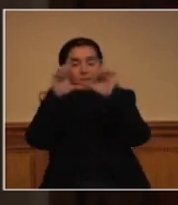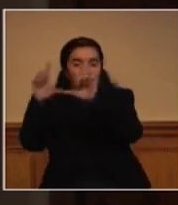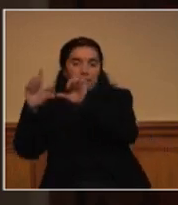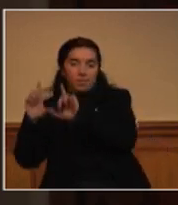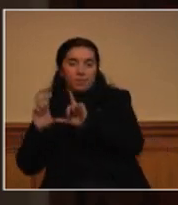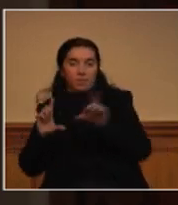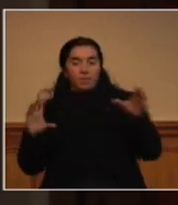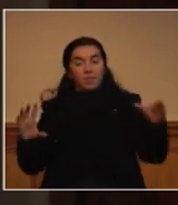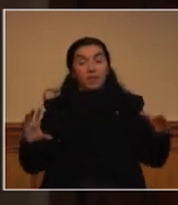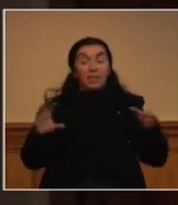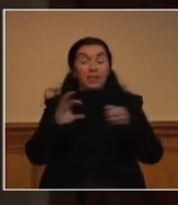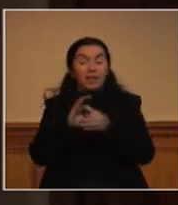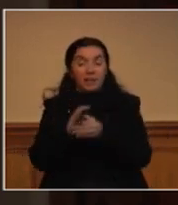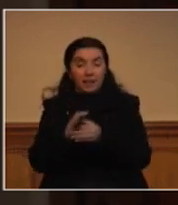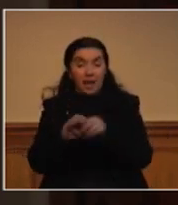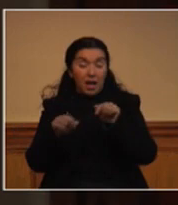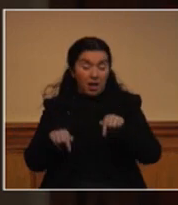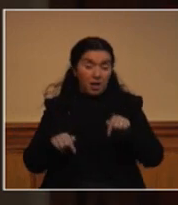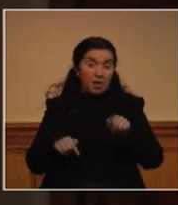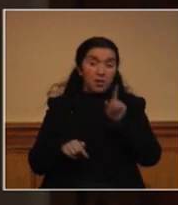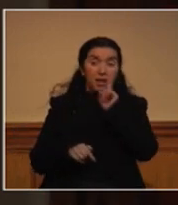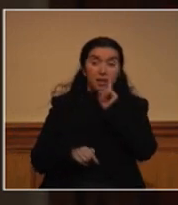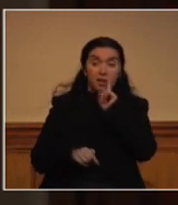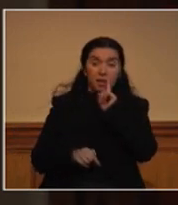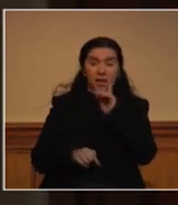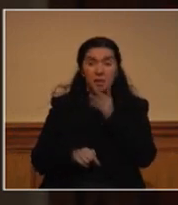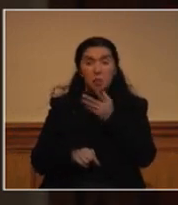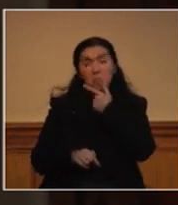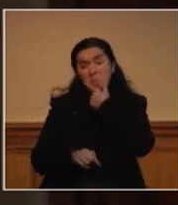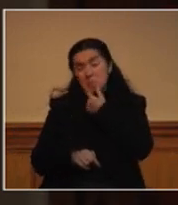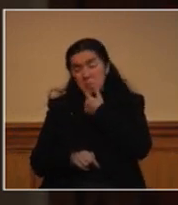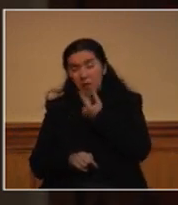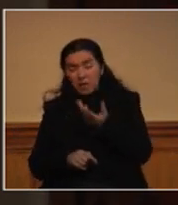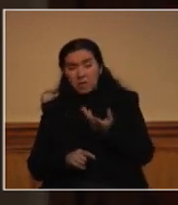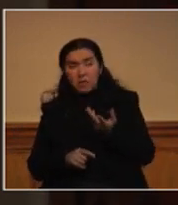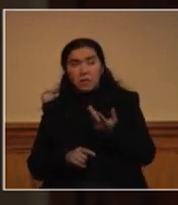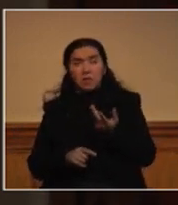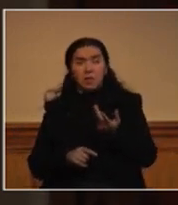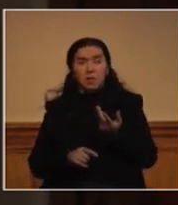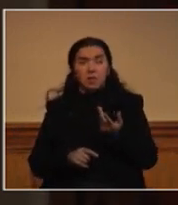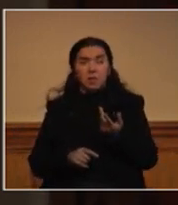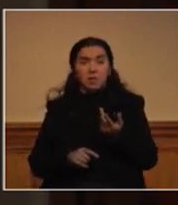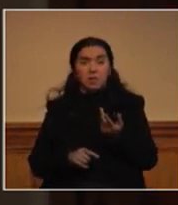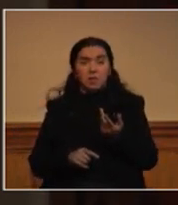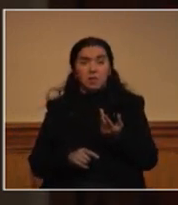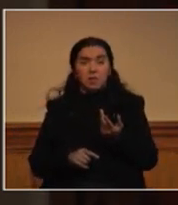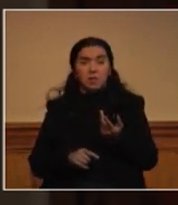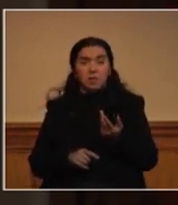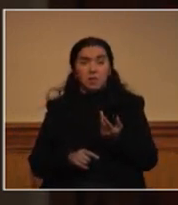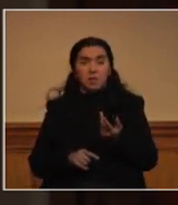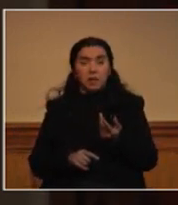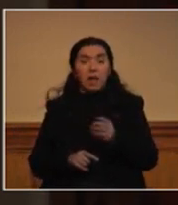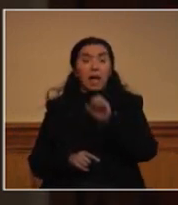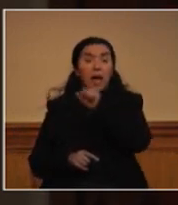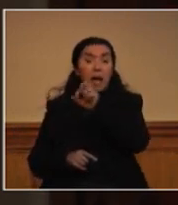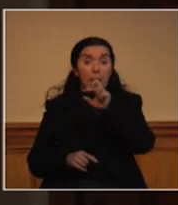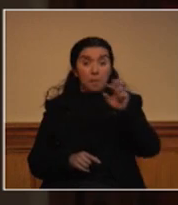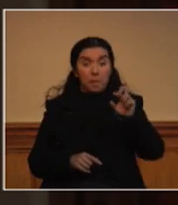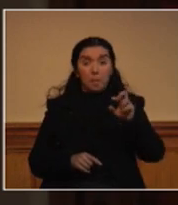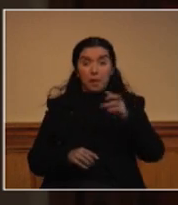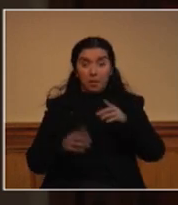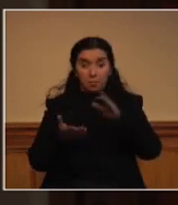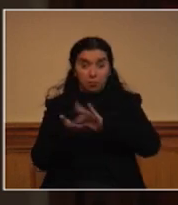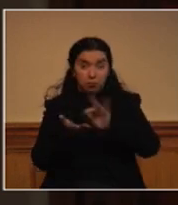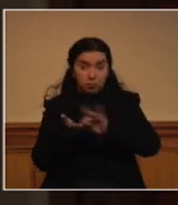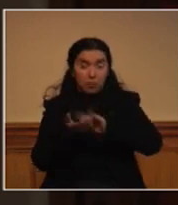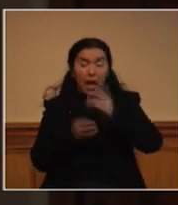incorporando actualmente, eso también lo tenemos relativamente fácil por medio de las aplicaciones móviles.